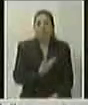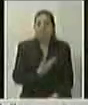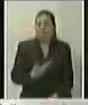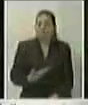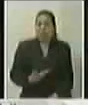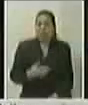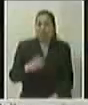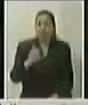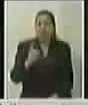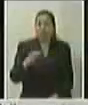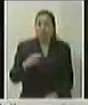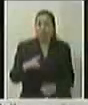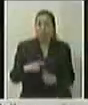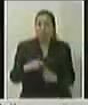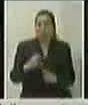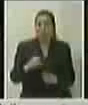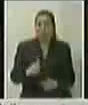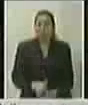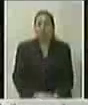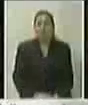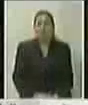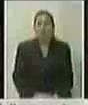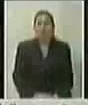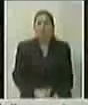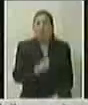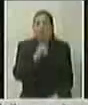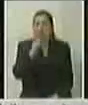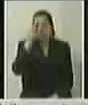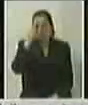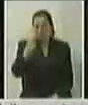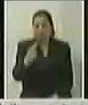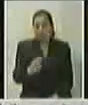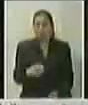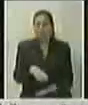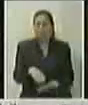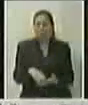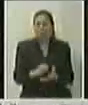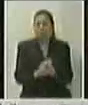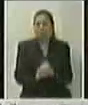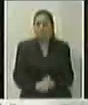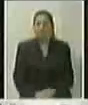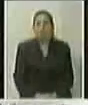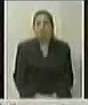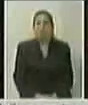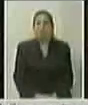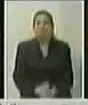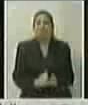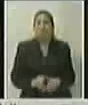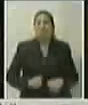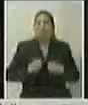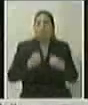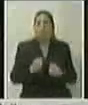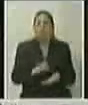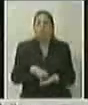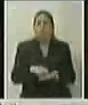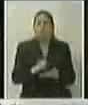presidente democráticamente elegido y le falte el respeto a un pueblo amigo, a un pueblo que ha luchado,